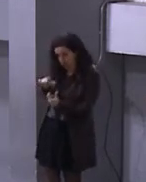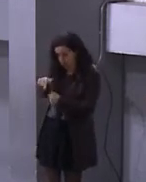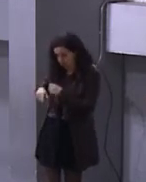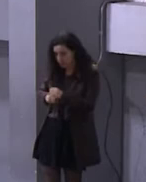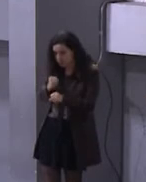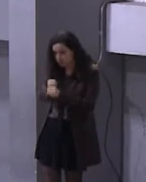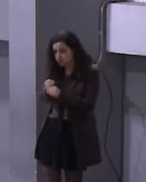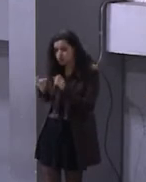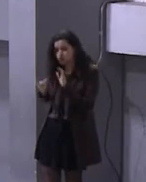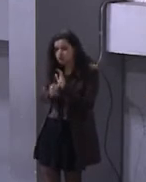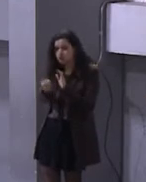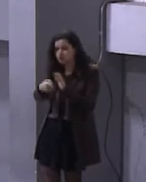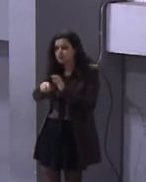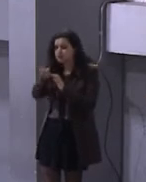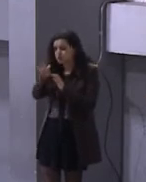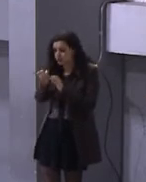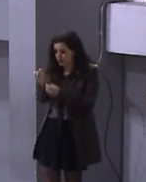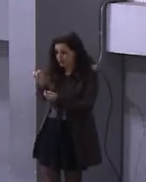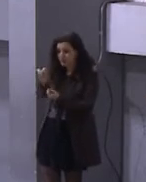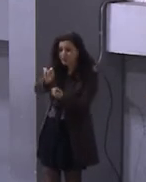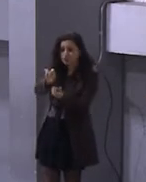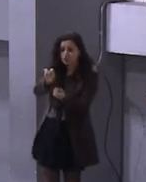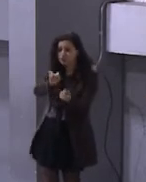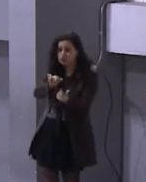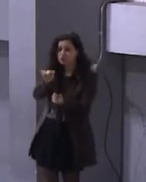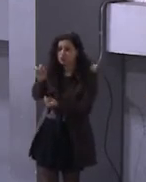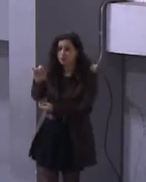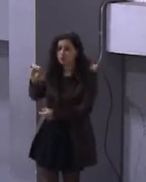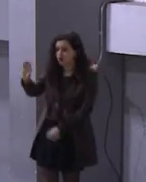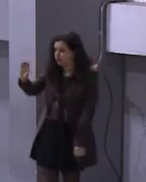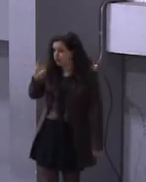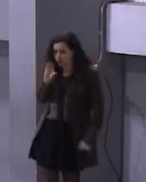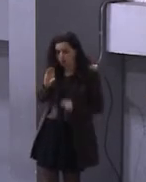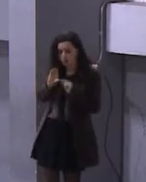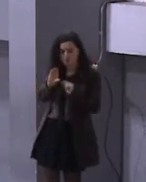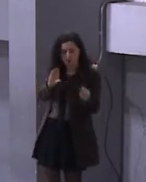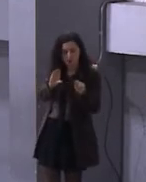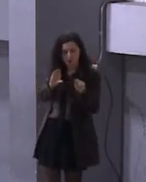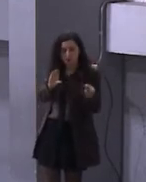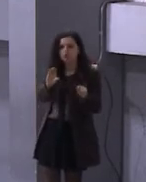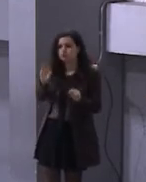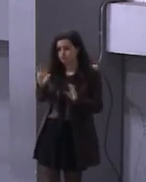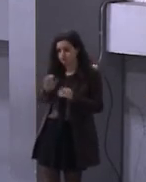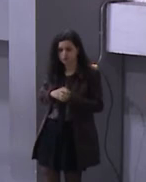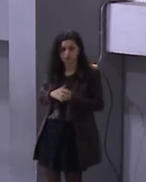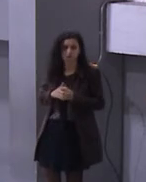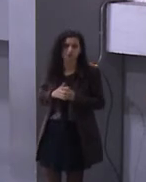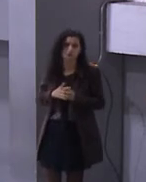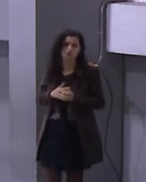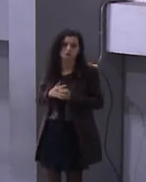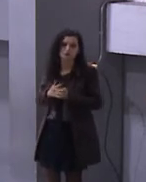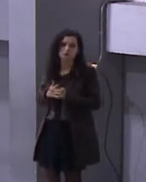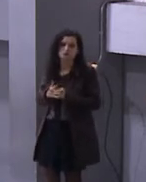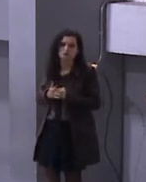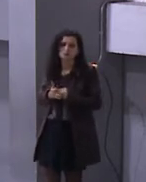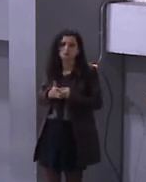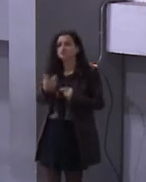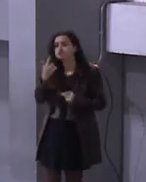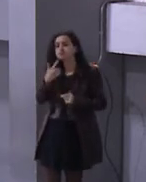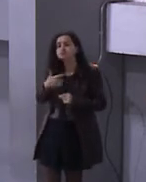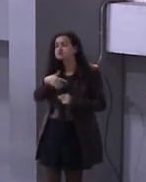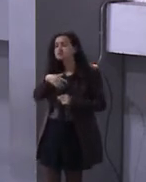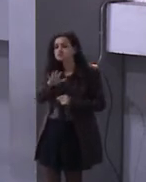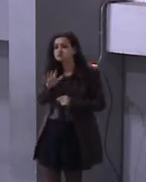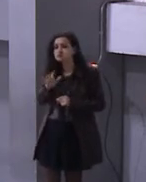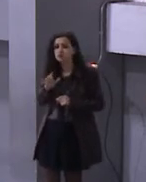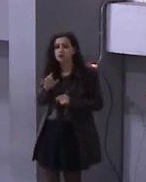año 2019 haciendo uso de esos recursos que aportaron las cooperativas. Fundamentalmente tiene que